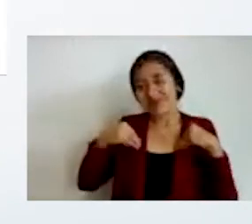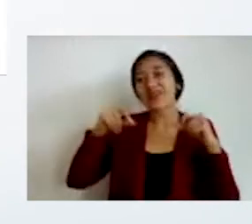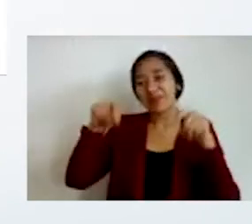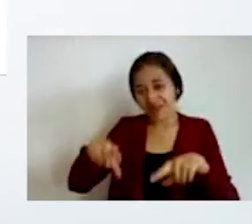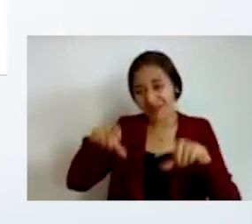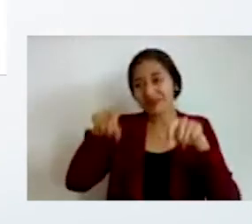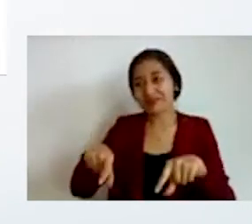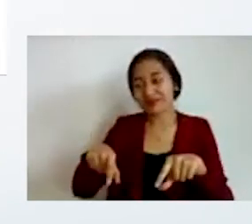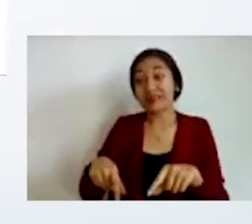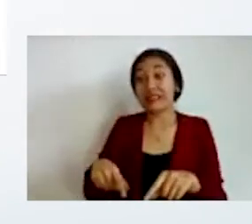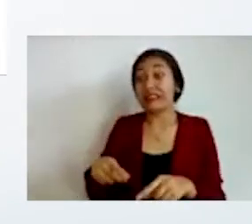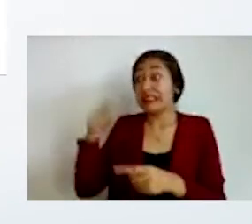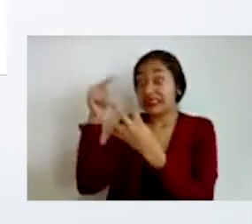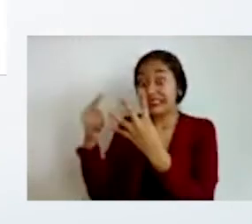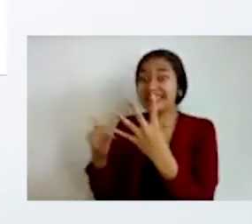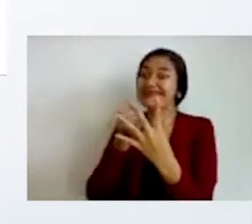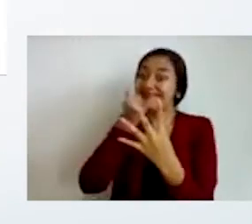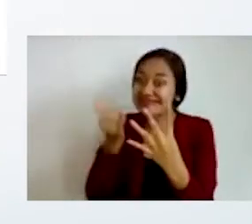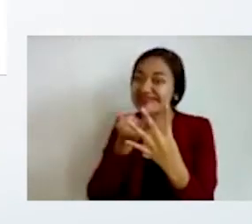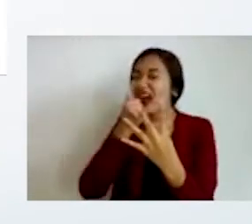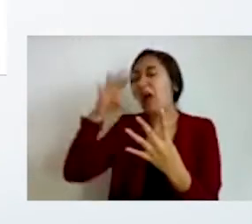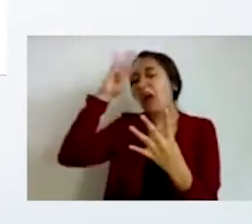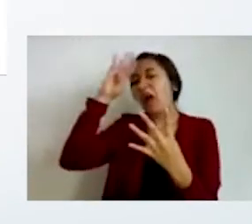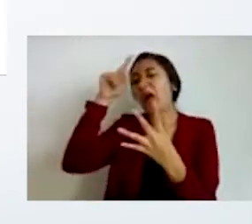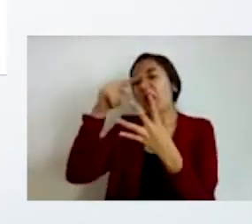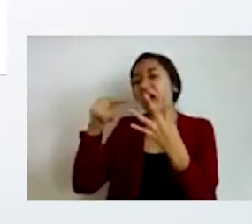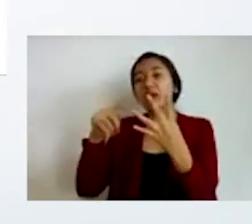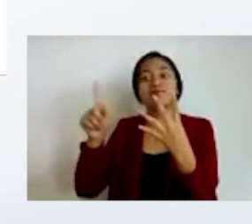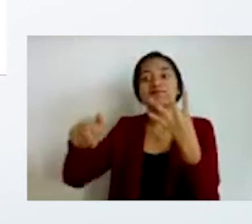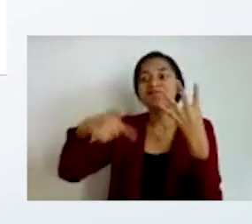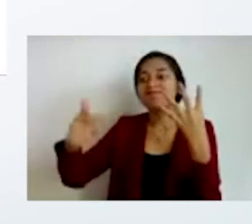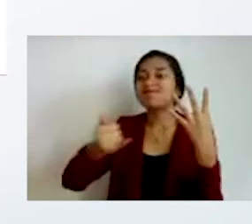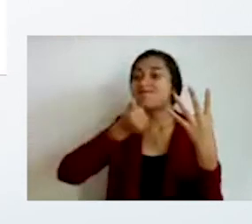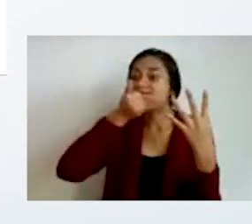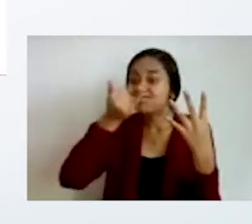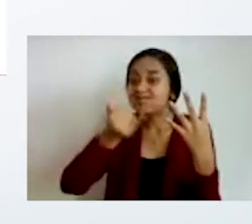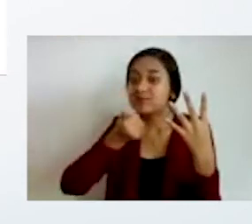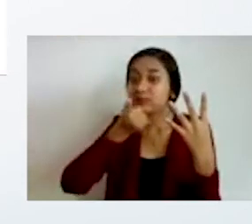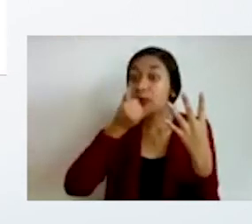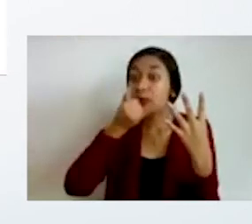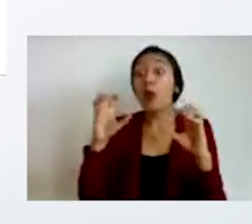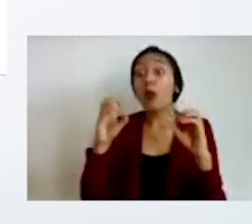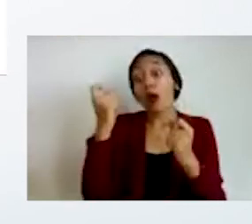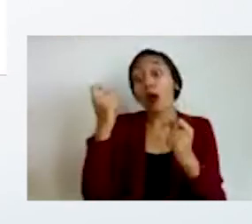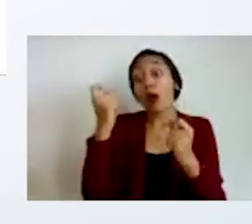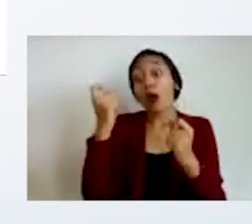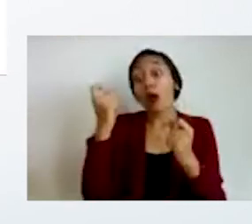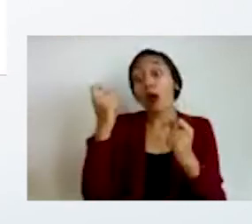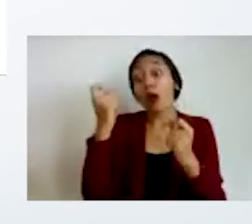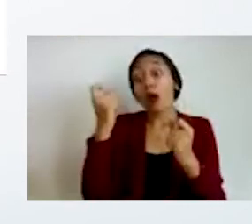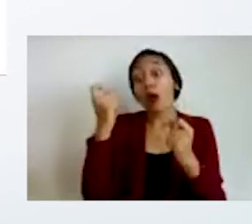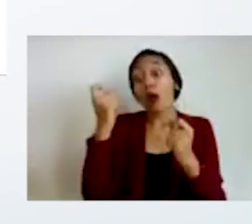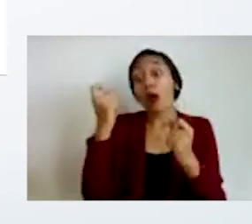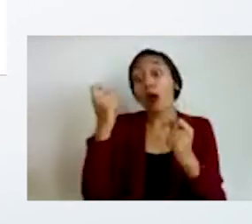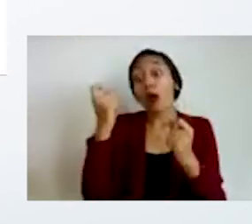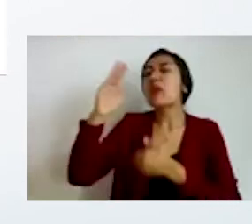por ejemplo, que muy pronto se iba a descubrir un medicamento antiviral y pues que ya se iba a acabar el pánico